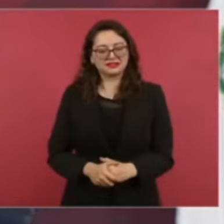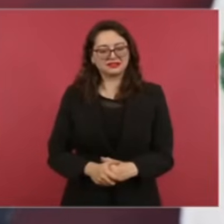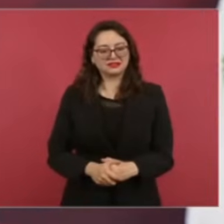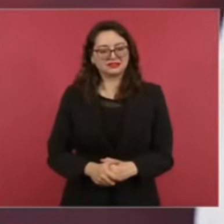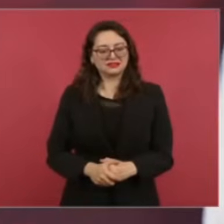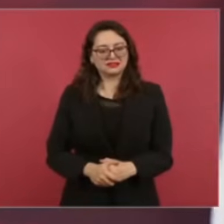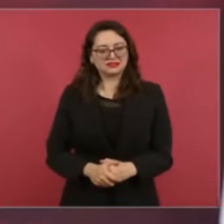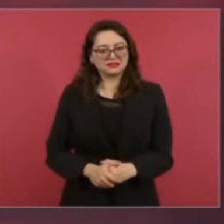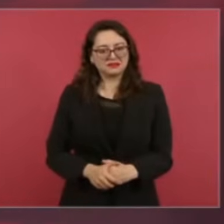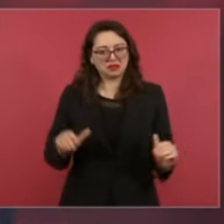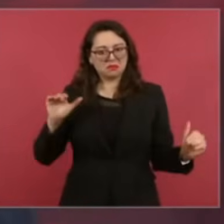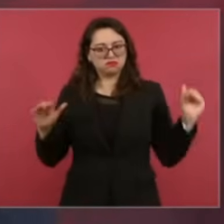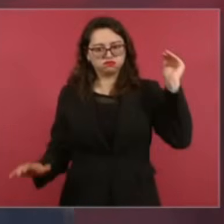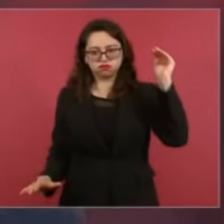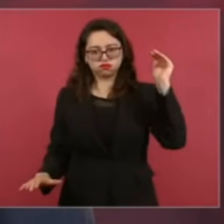desigualdad,